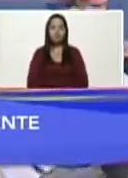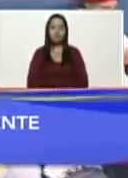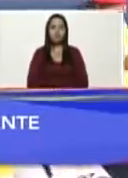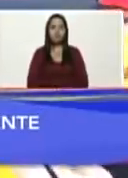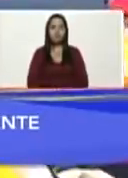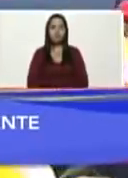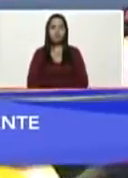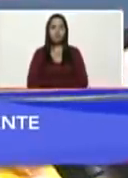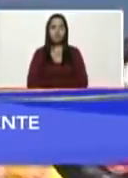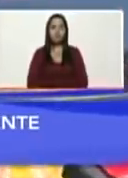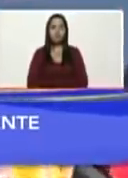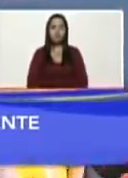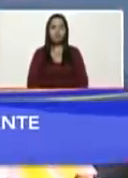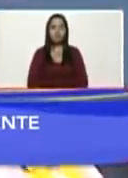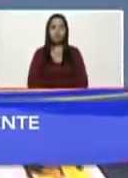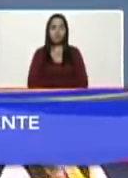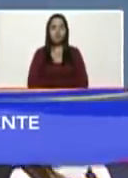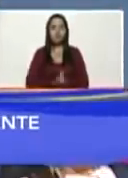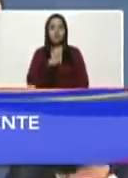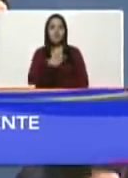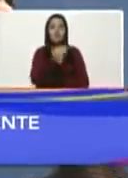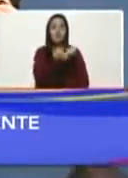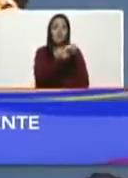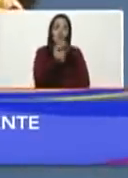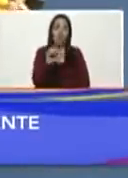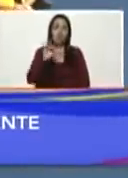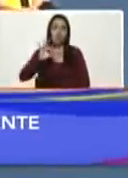Y en terapia ocupacional, 3.